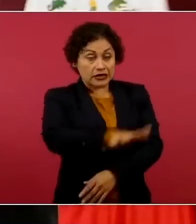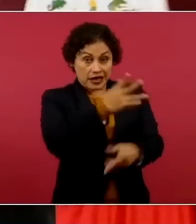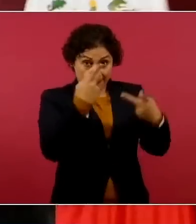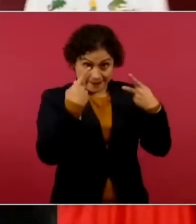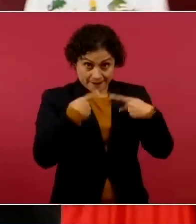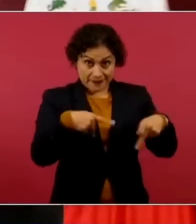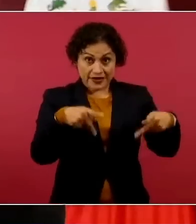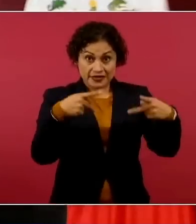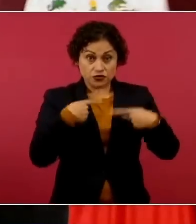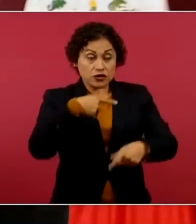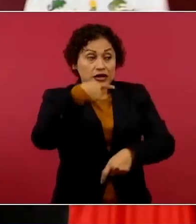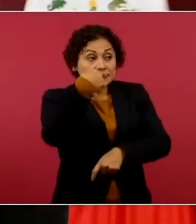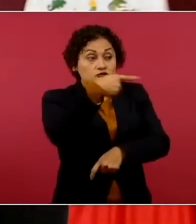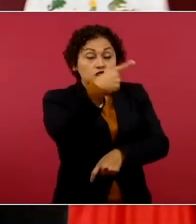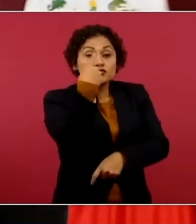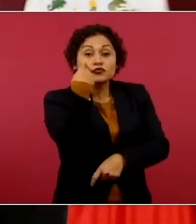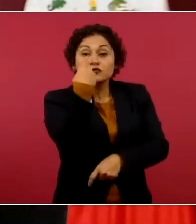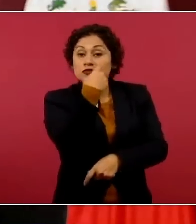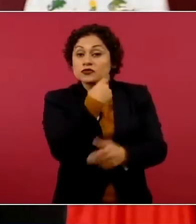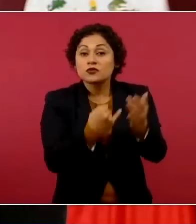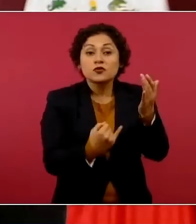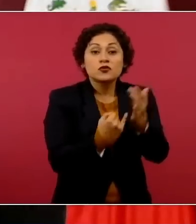a los consejeros.